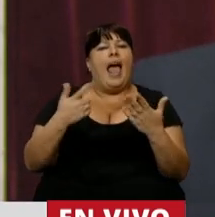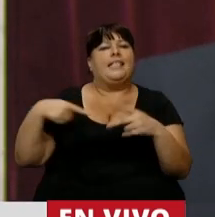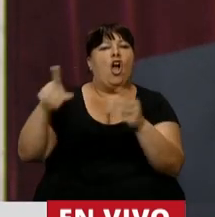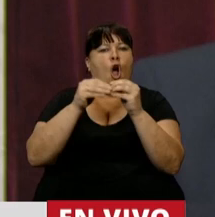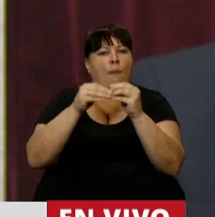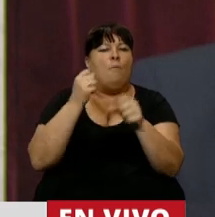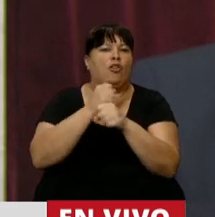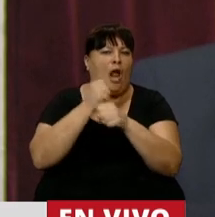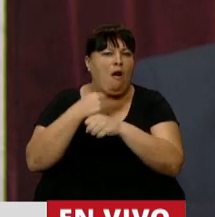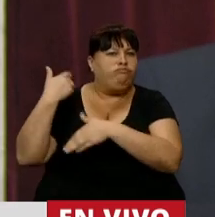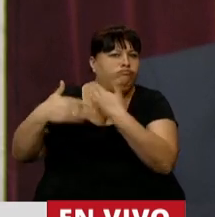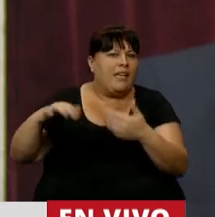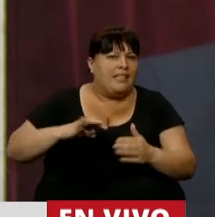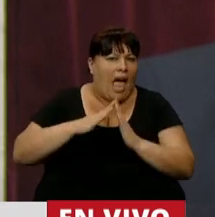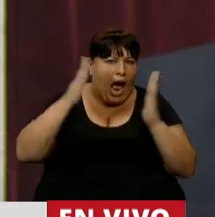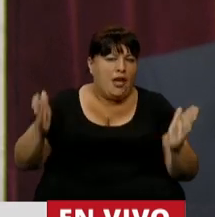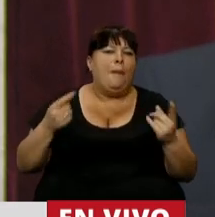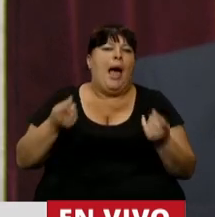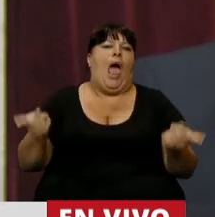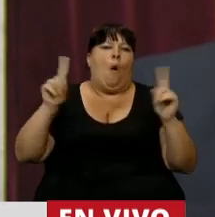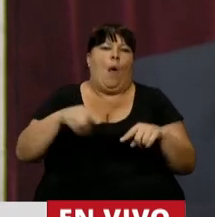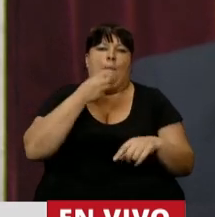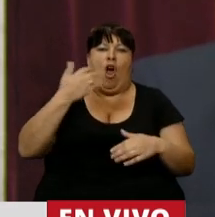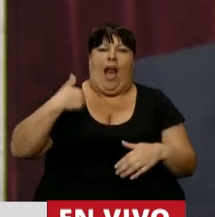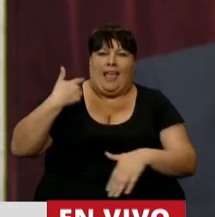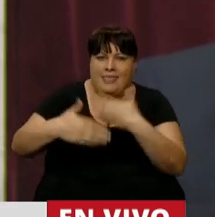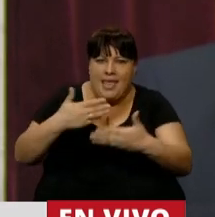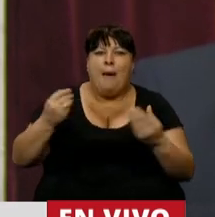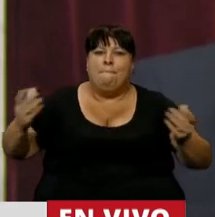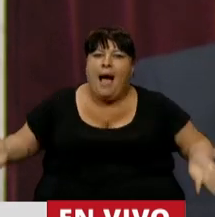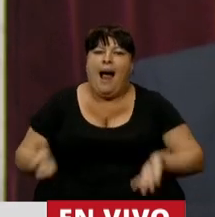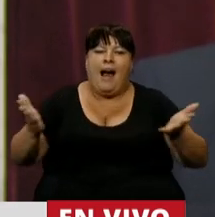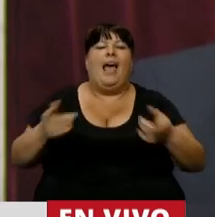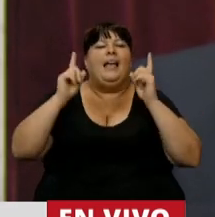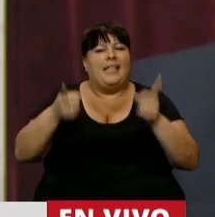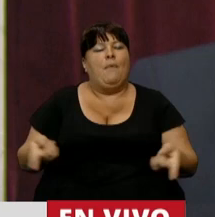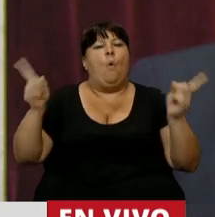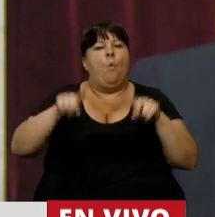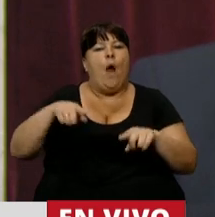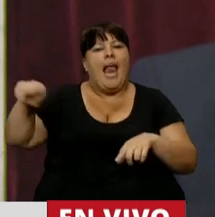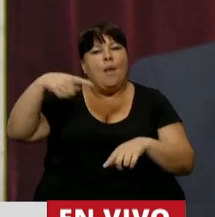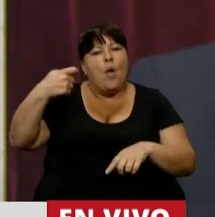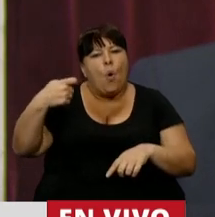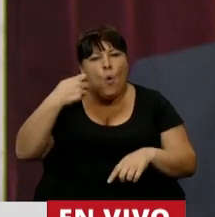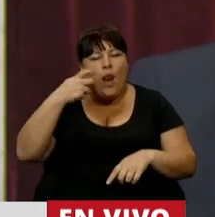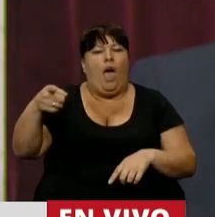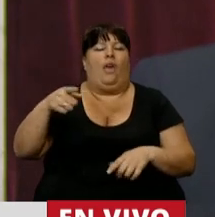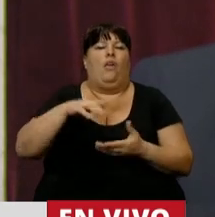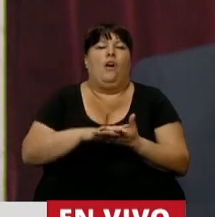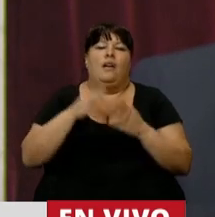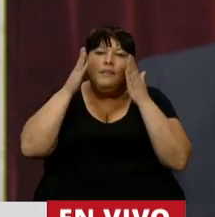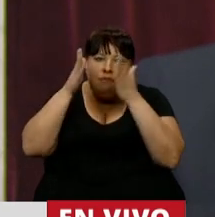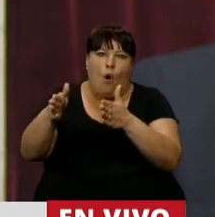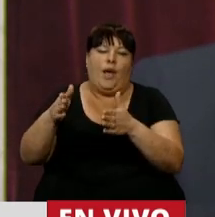mis colegas por este trabajo que hemos llevado este año para recuperar a Argentina, para ponerla de pie y para devolverle a nuestros adultos mayores la centralidad